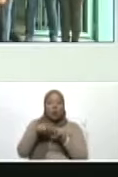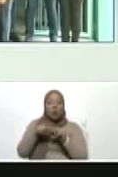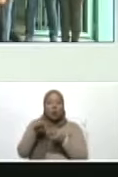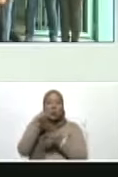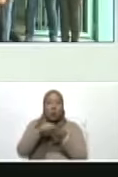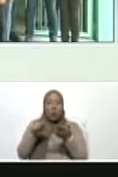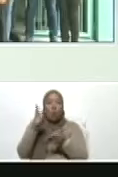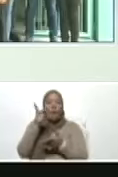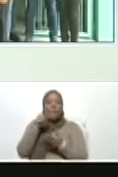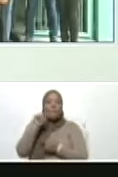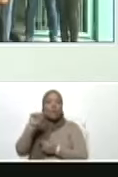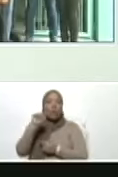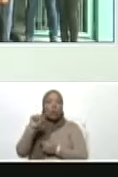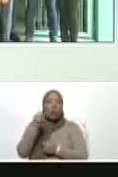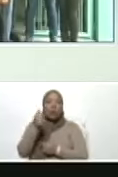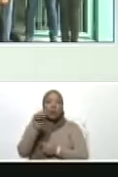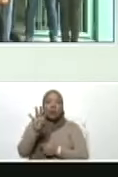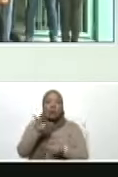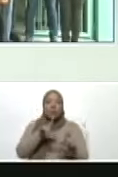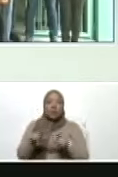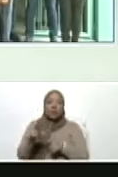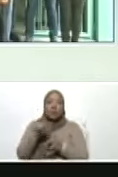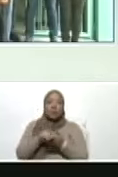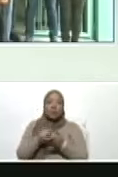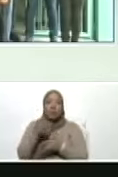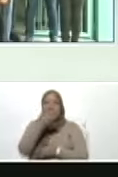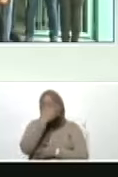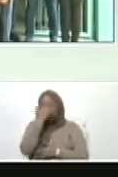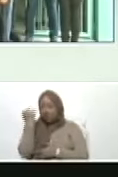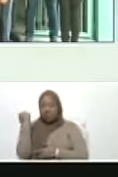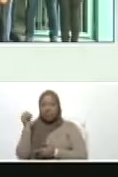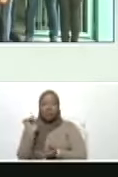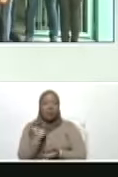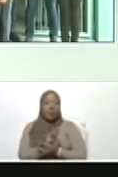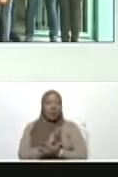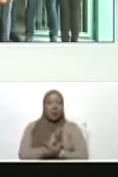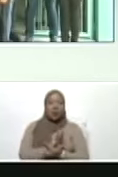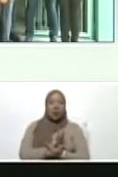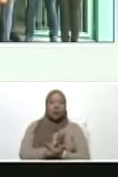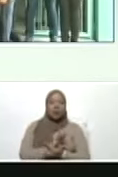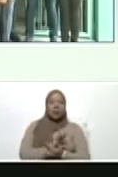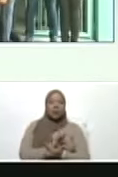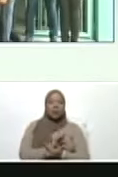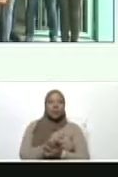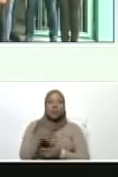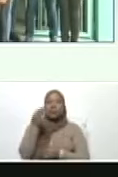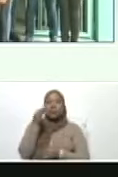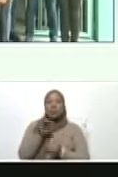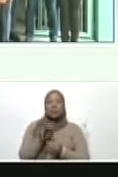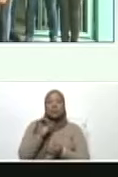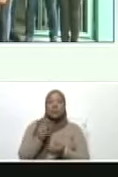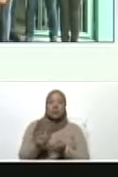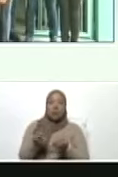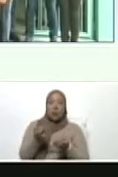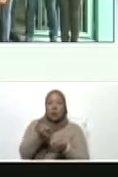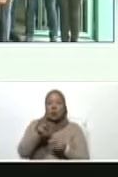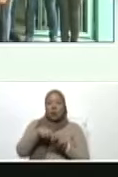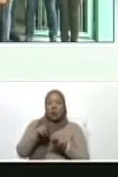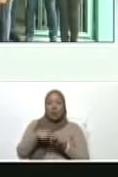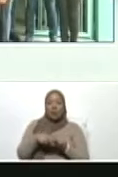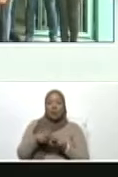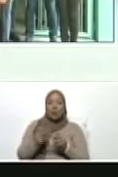nota, 14 ya, la caraotica se olvidaba, se botaba. Era lo máximo, la caraotica.